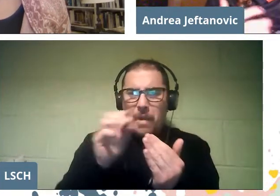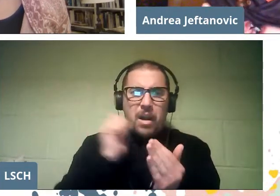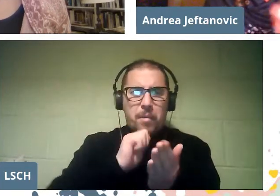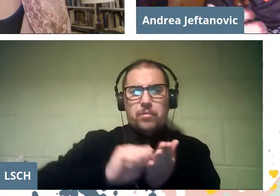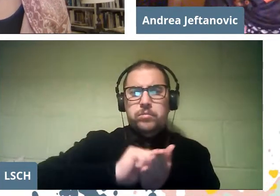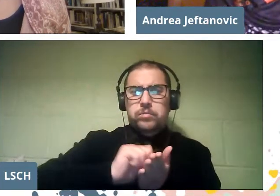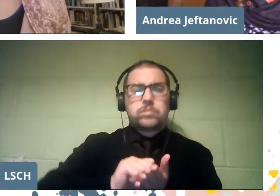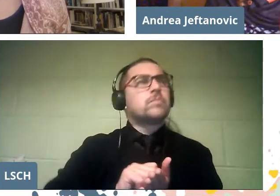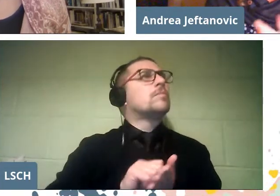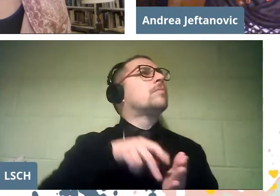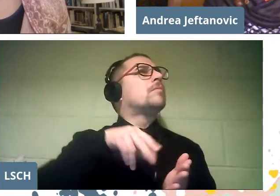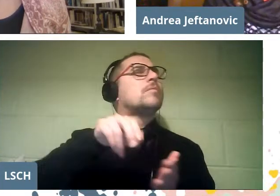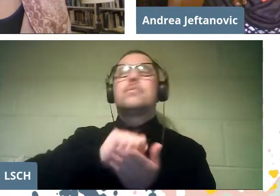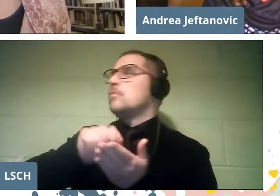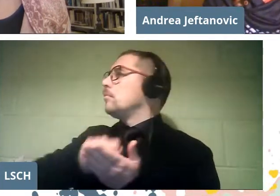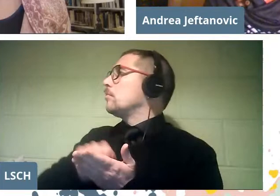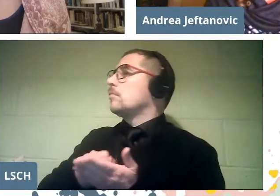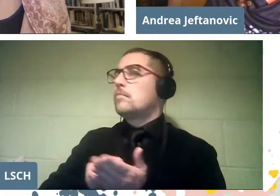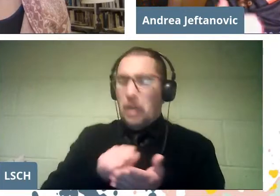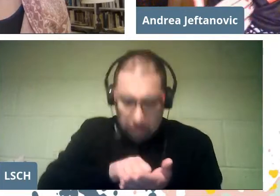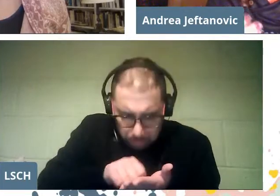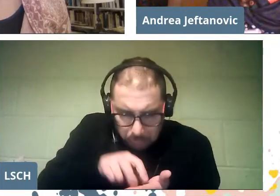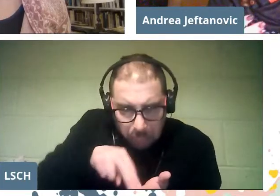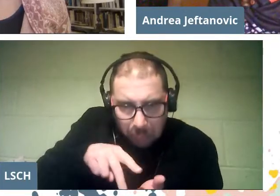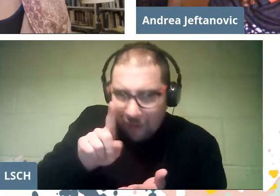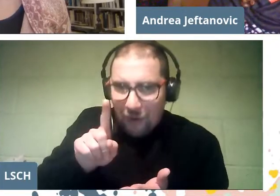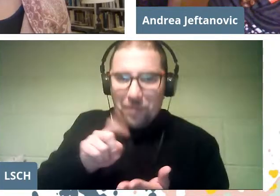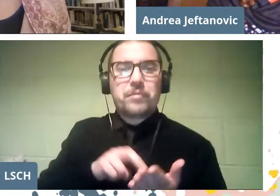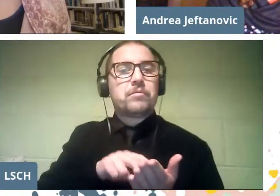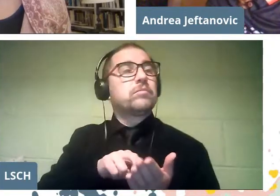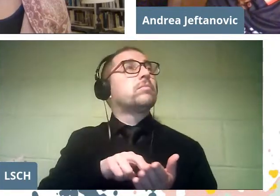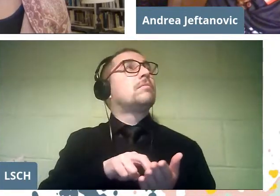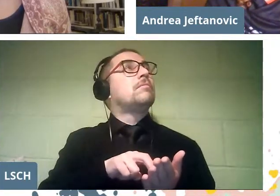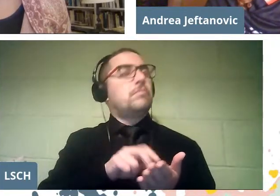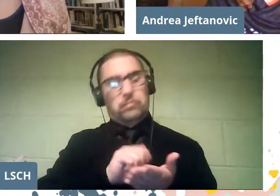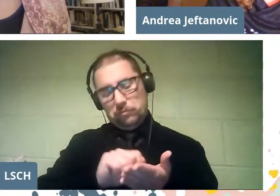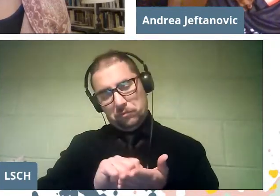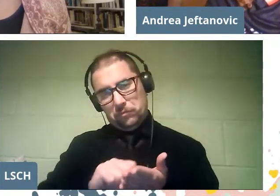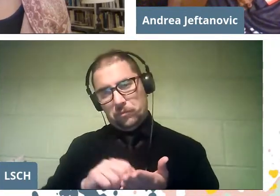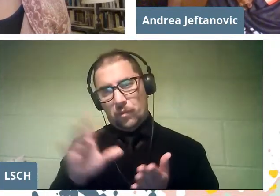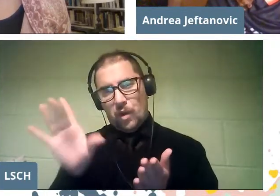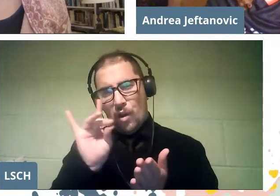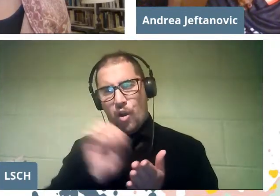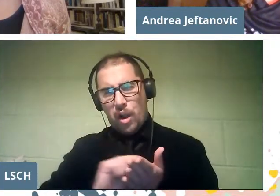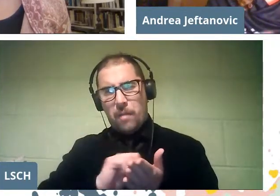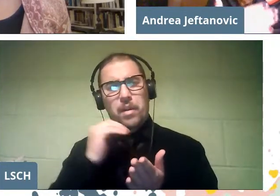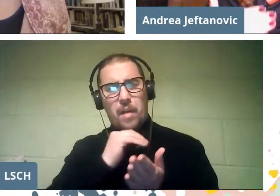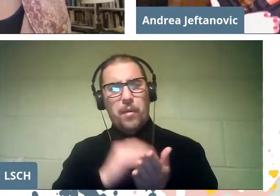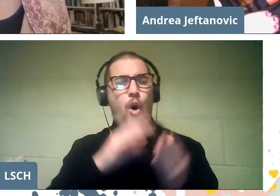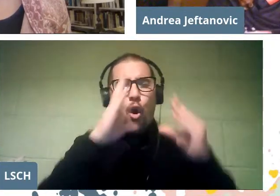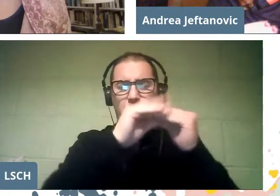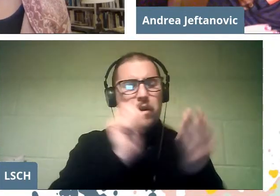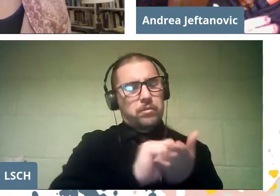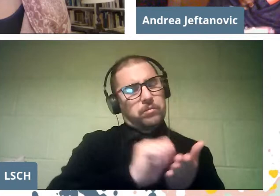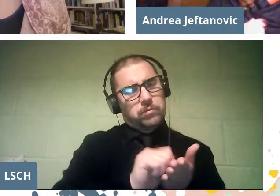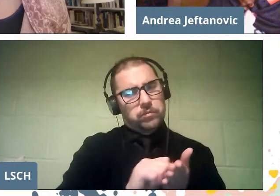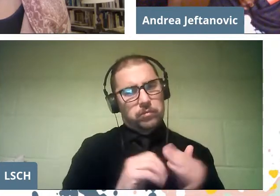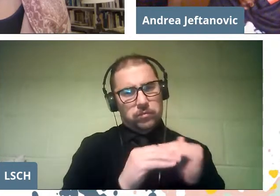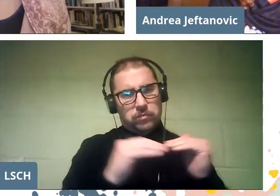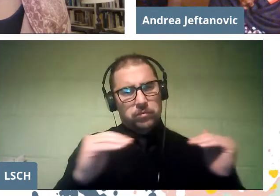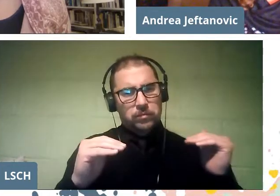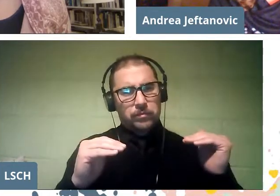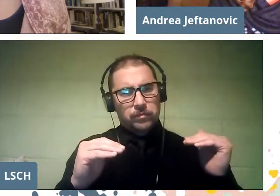el... Bueno, no cuando se camina, porque es un poco difícil, ¿verdad? Pero muy a continuación. El mismo día, en la noche, con un momento de